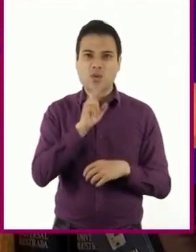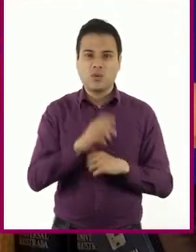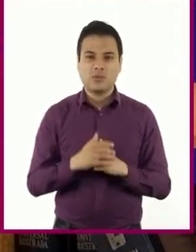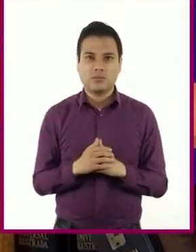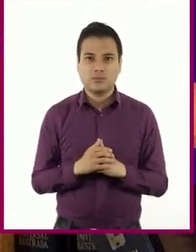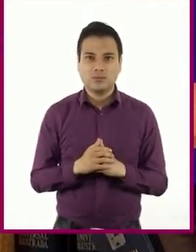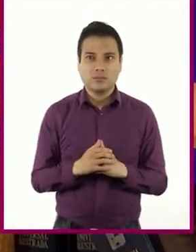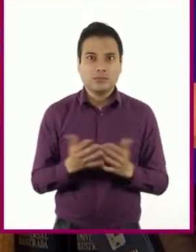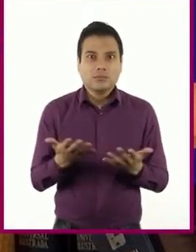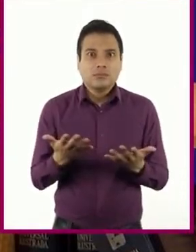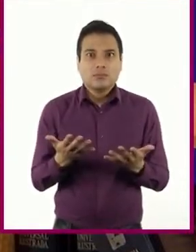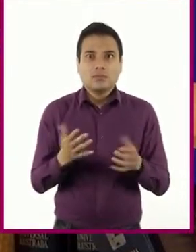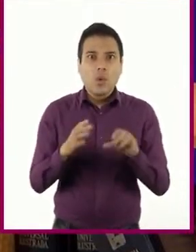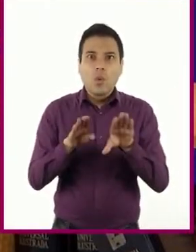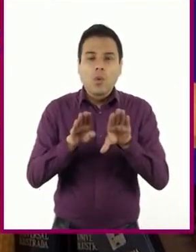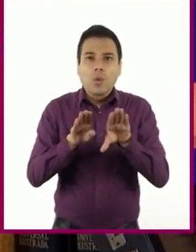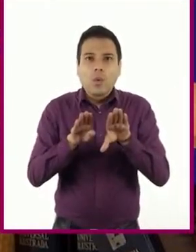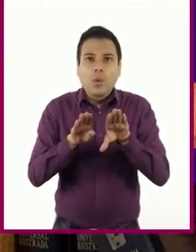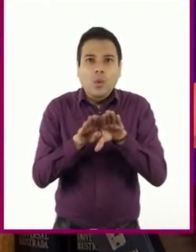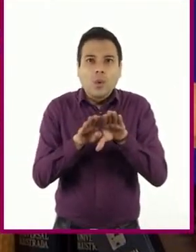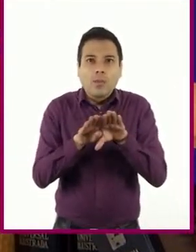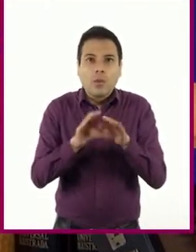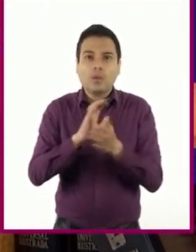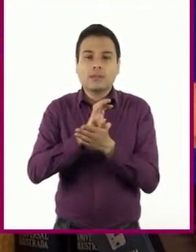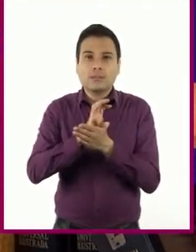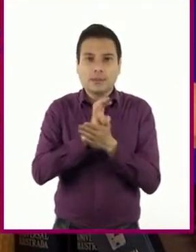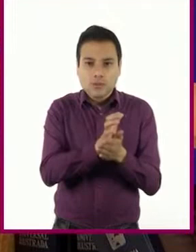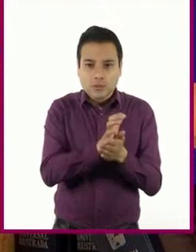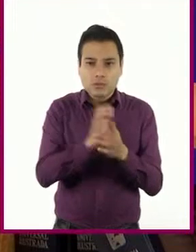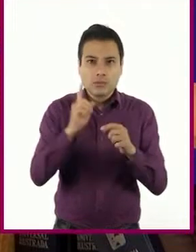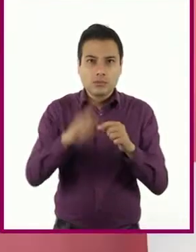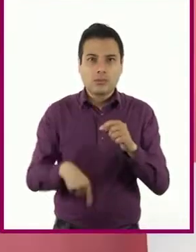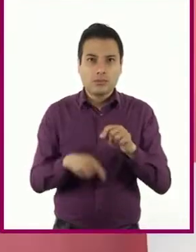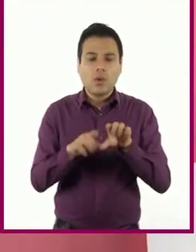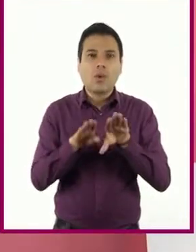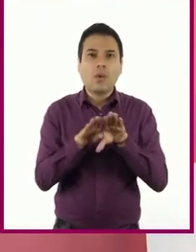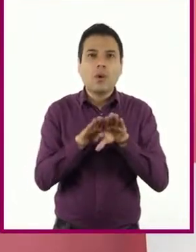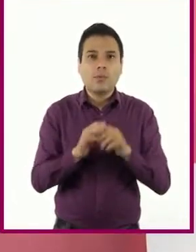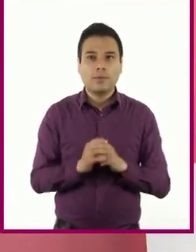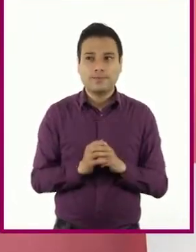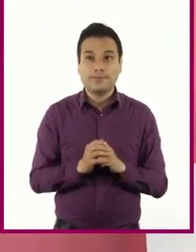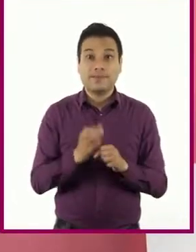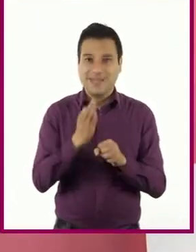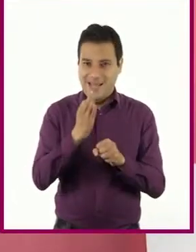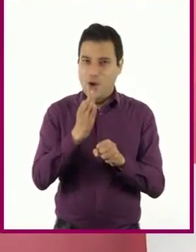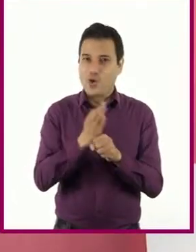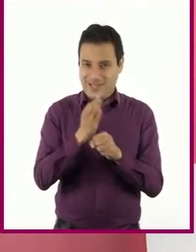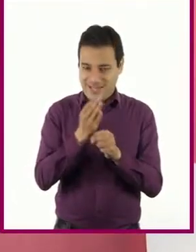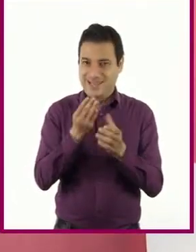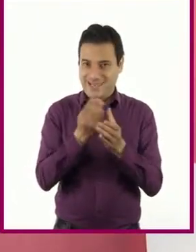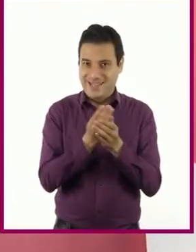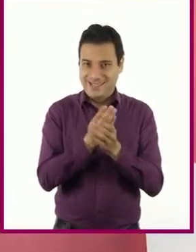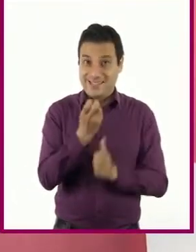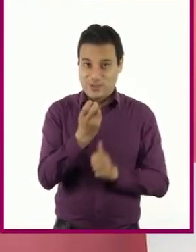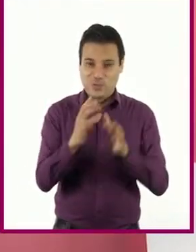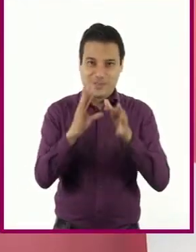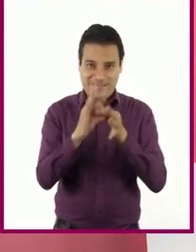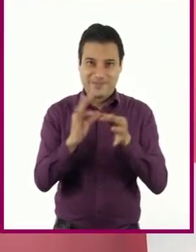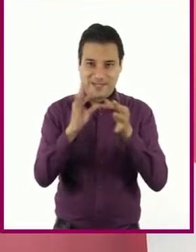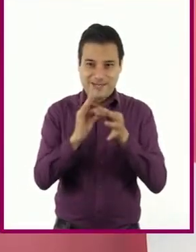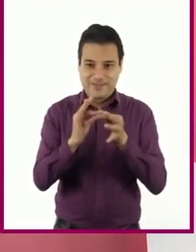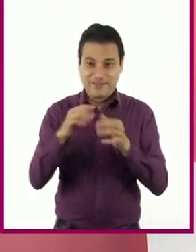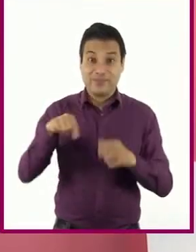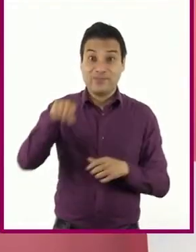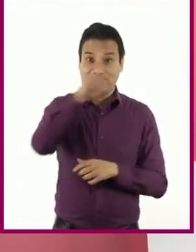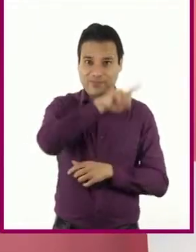¿de qué manera podemos contribuir a erradicar la discriminación lingüística? Ese es el propósito de nuestra sesión, crear conciencia